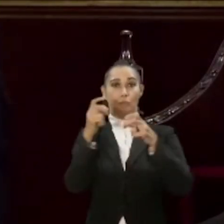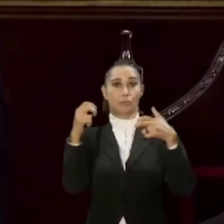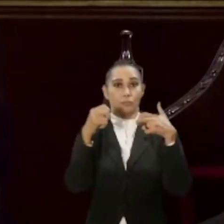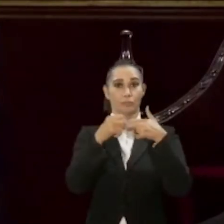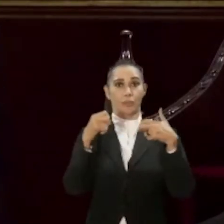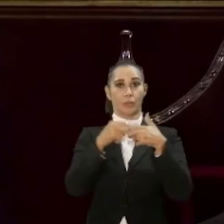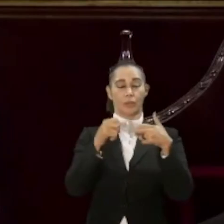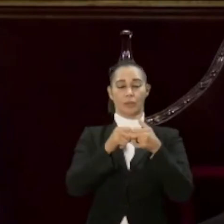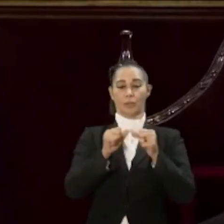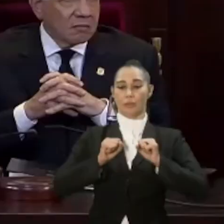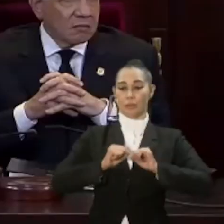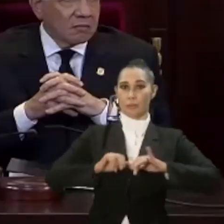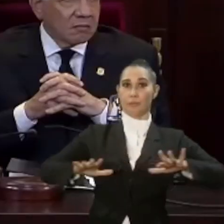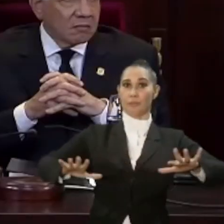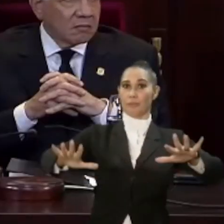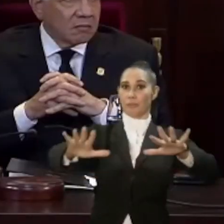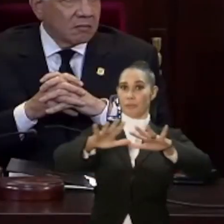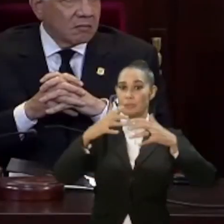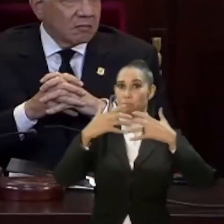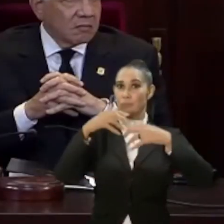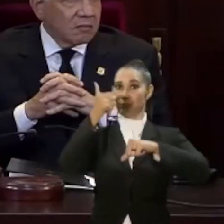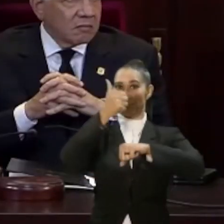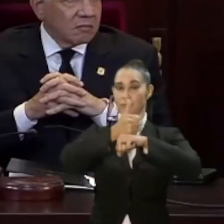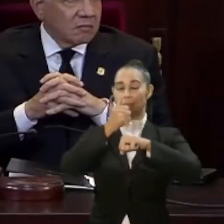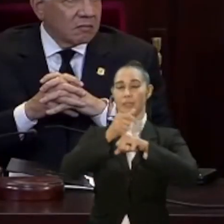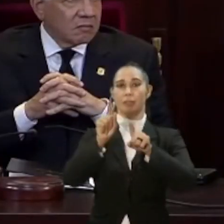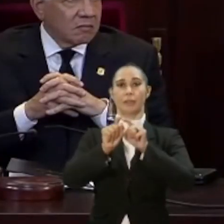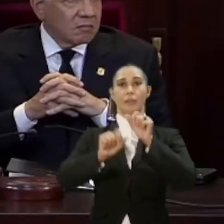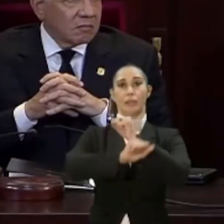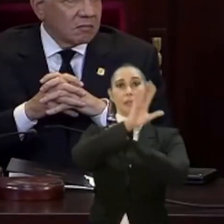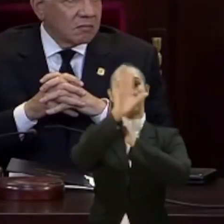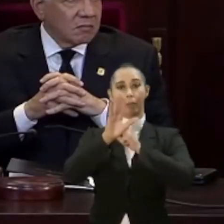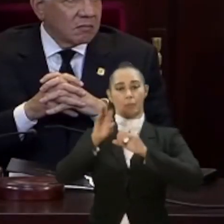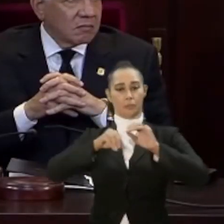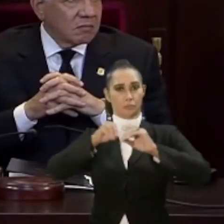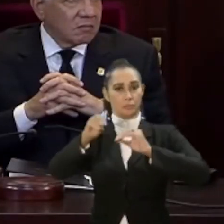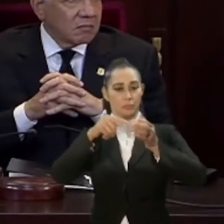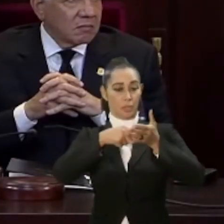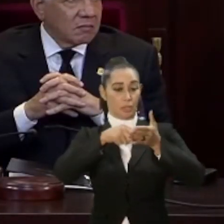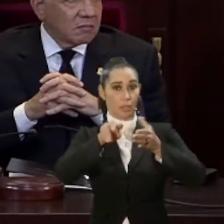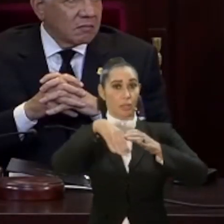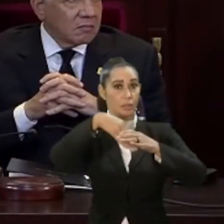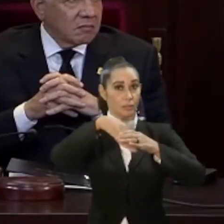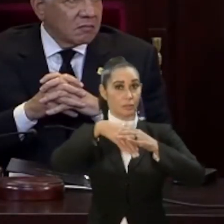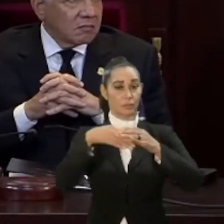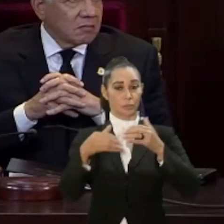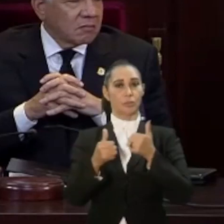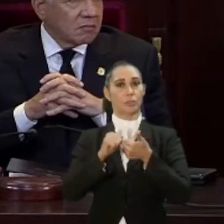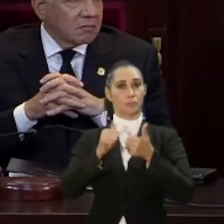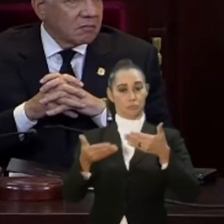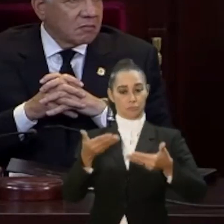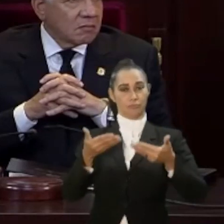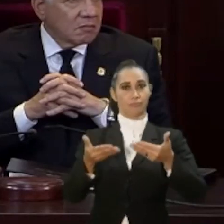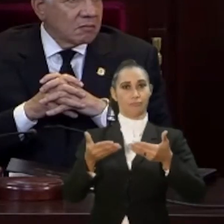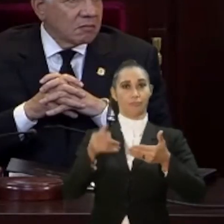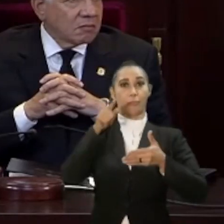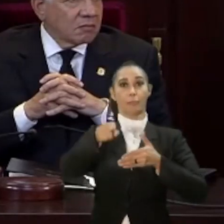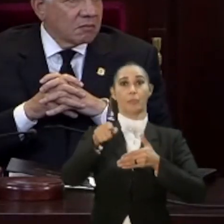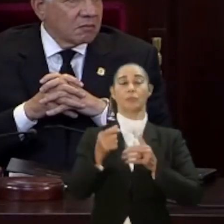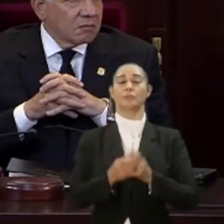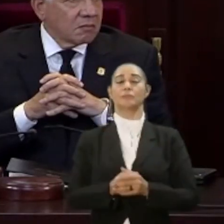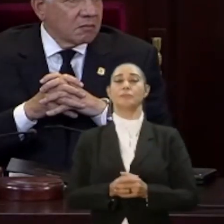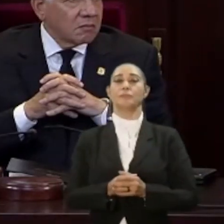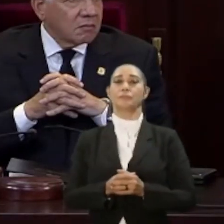sobre planes de expansión de la generación y la transparencia en la contratación mediante licitaciones competitivas. Fue por esa